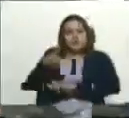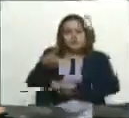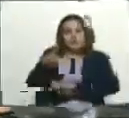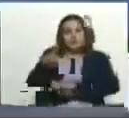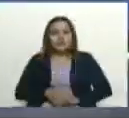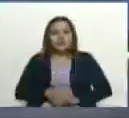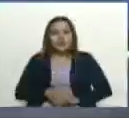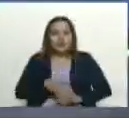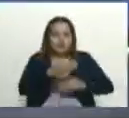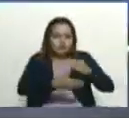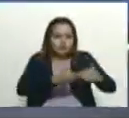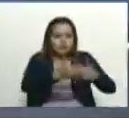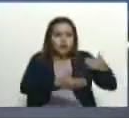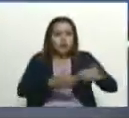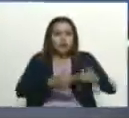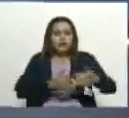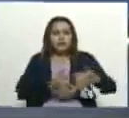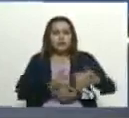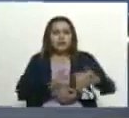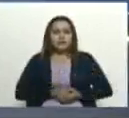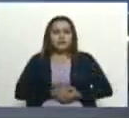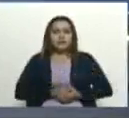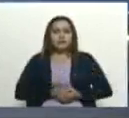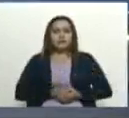Poquito a poquito.